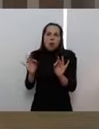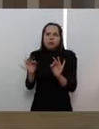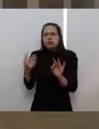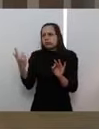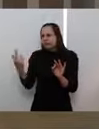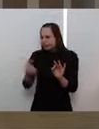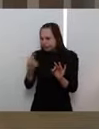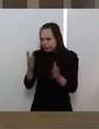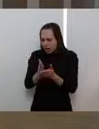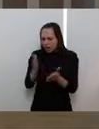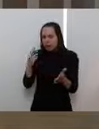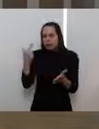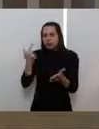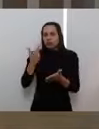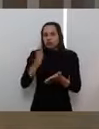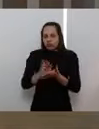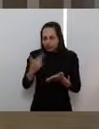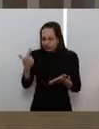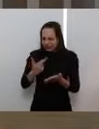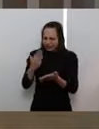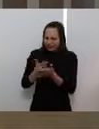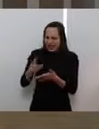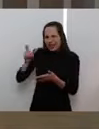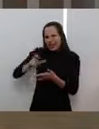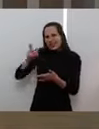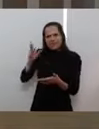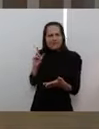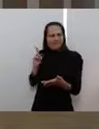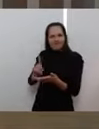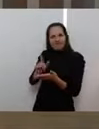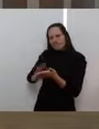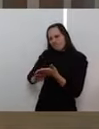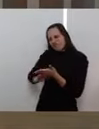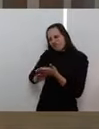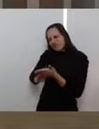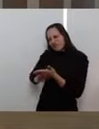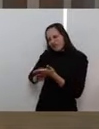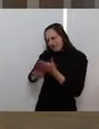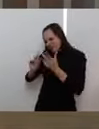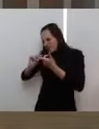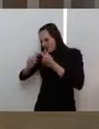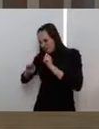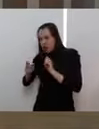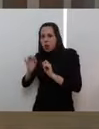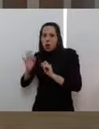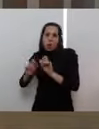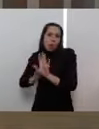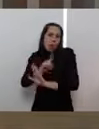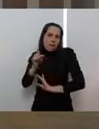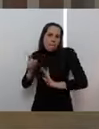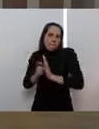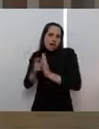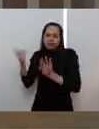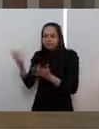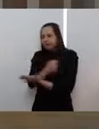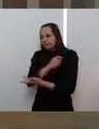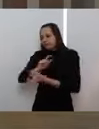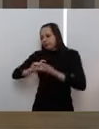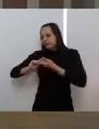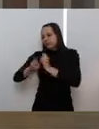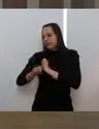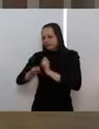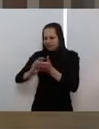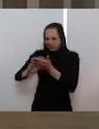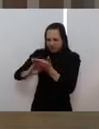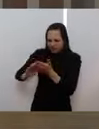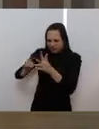oportunidades problemas que requieren ya su intervención o su renovación completa el año anterior